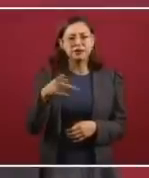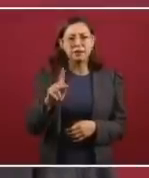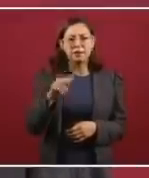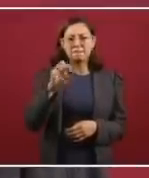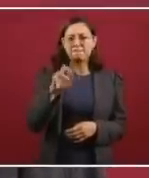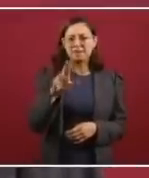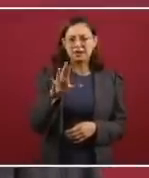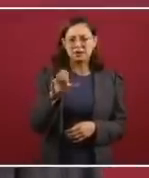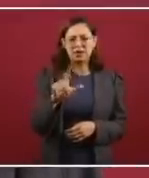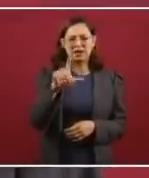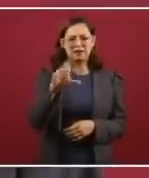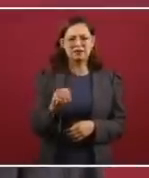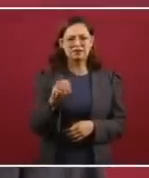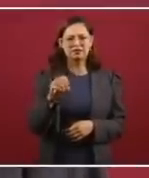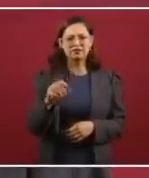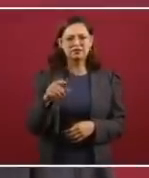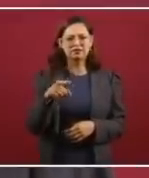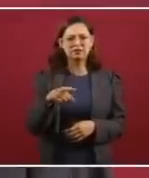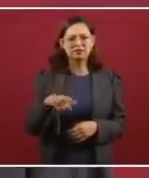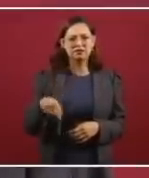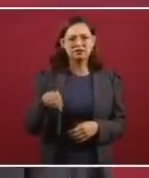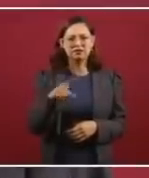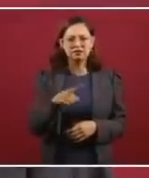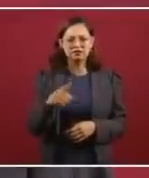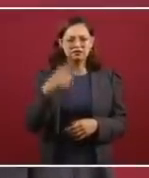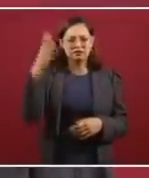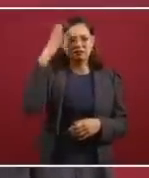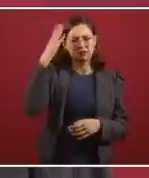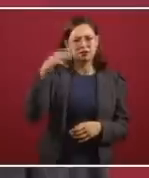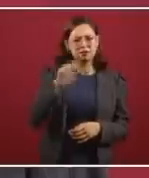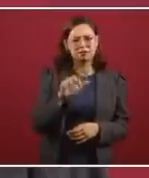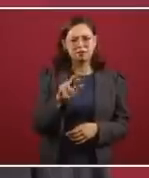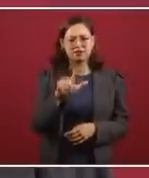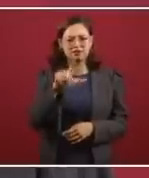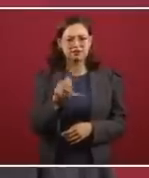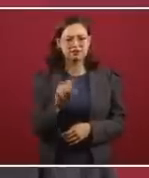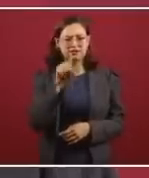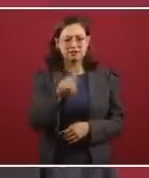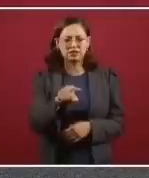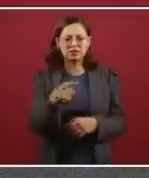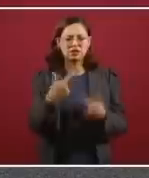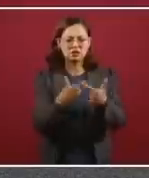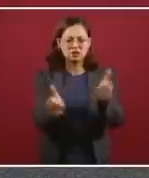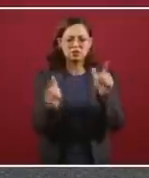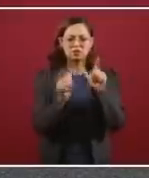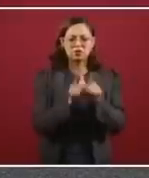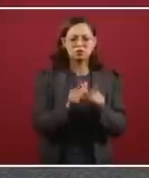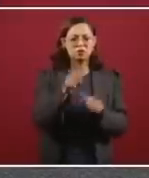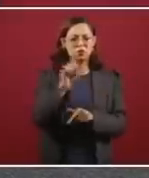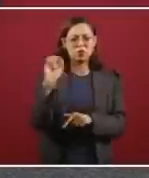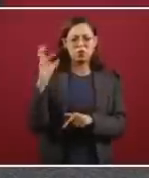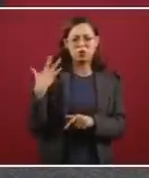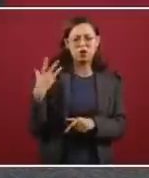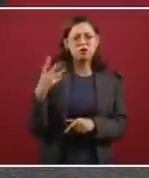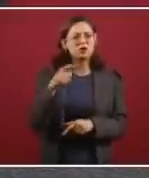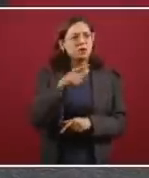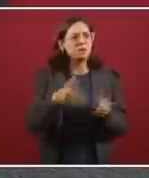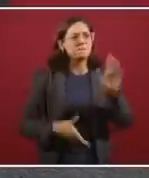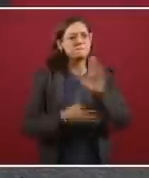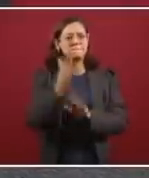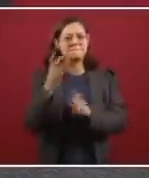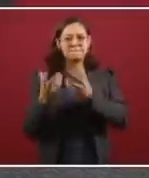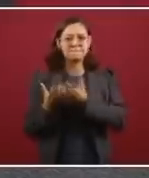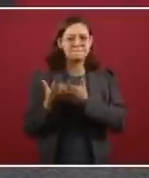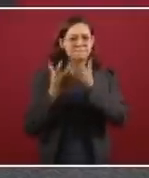Marcelo encabeza el grupo que va a Washington y hacen un